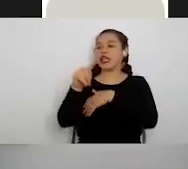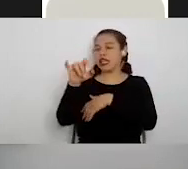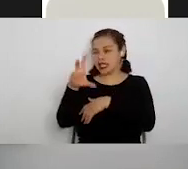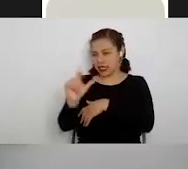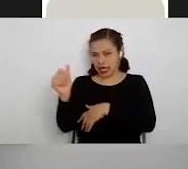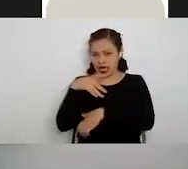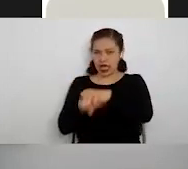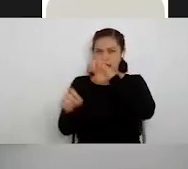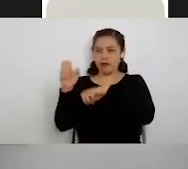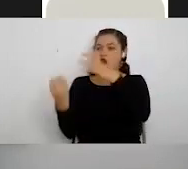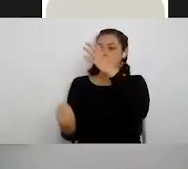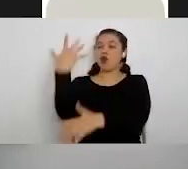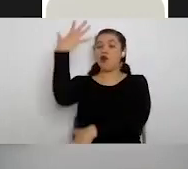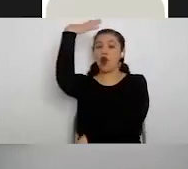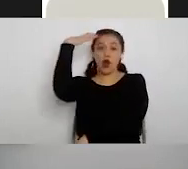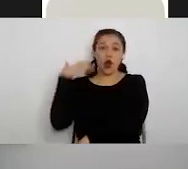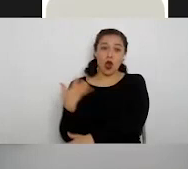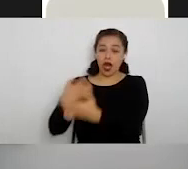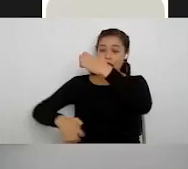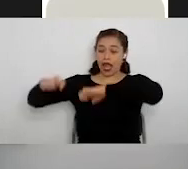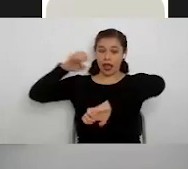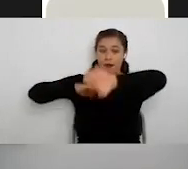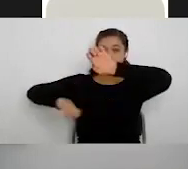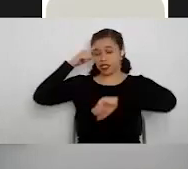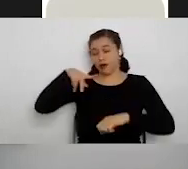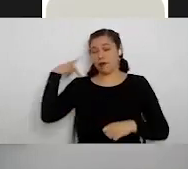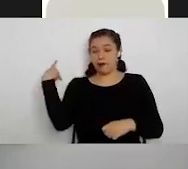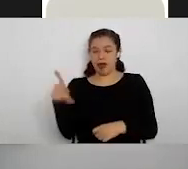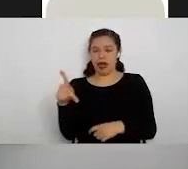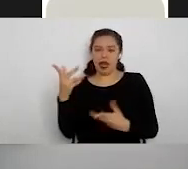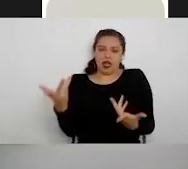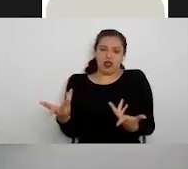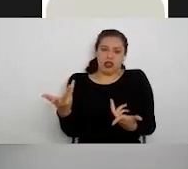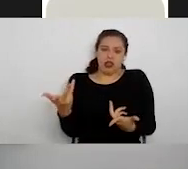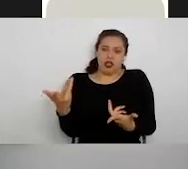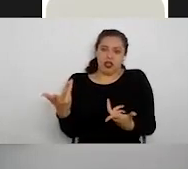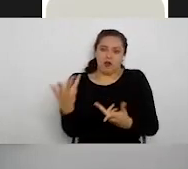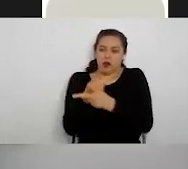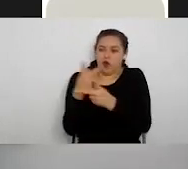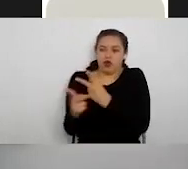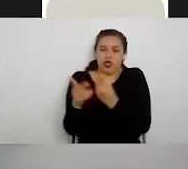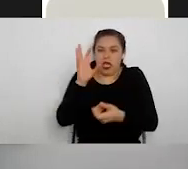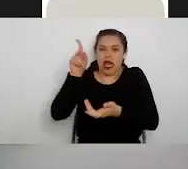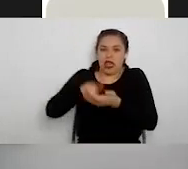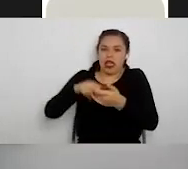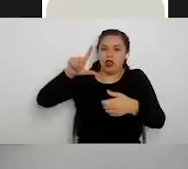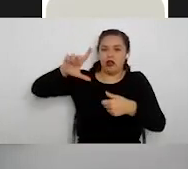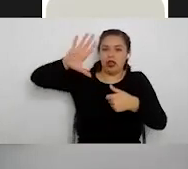León para poder subsidiar, para poder tener toda su cadena de producción dentro de América del Norte.